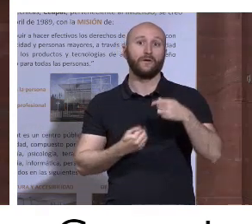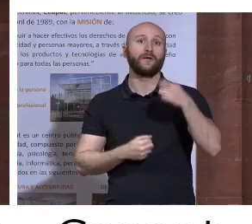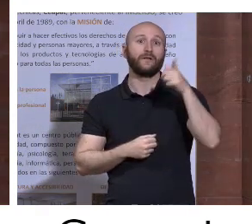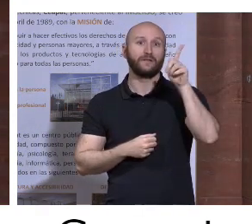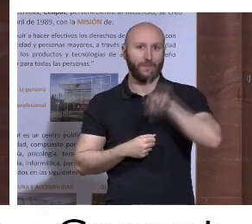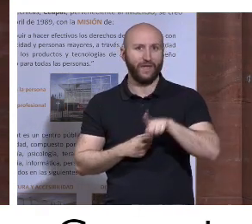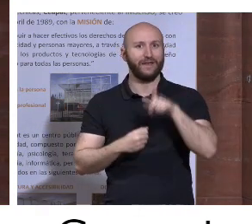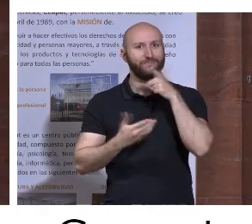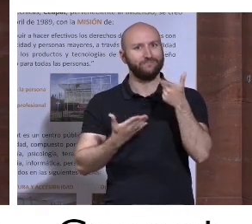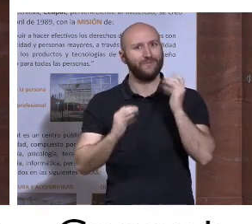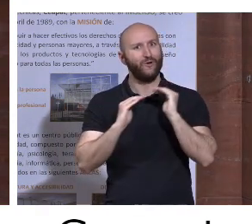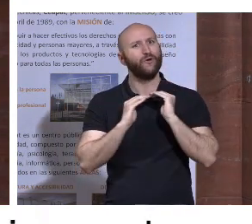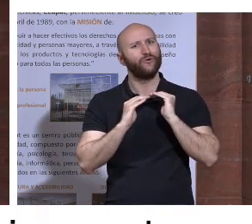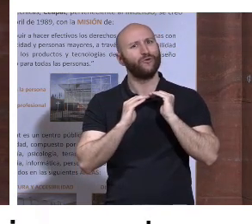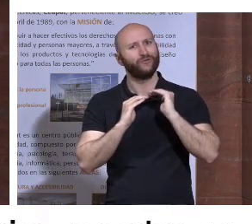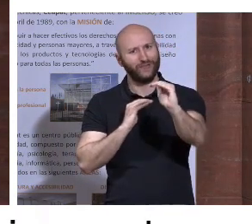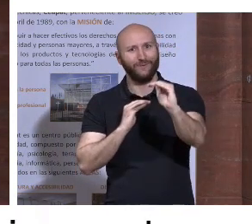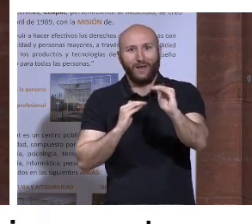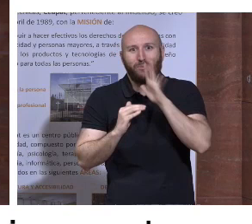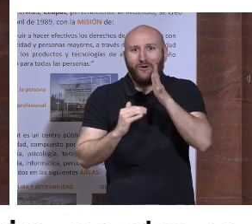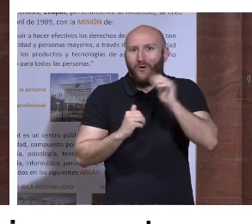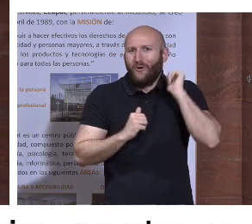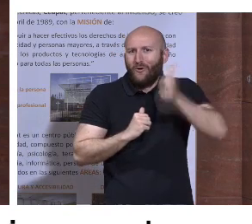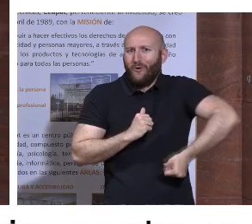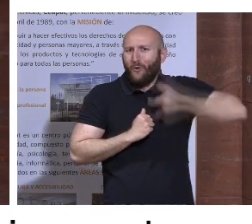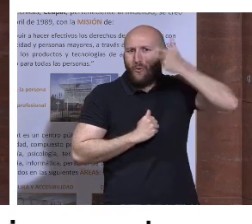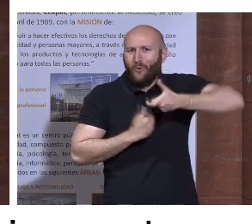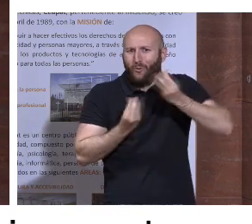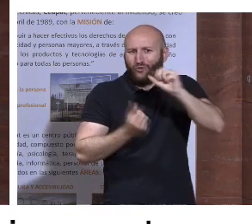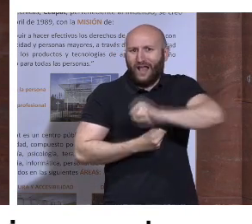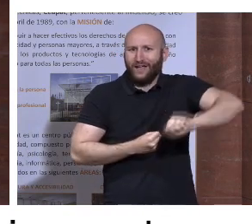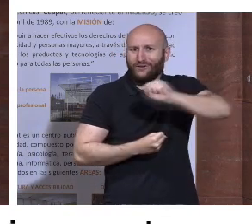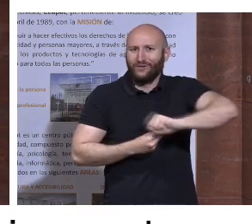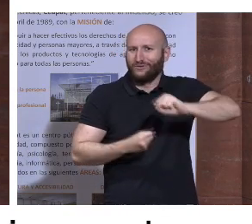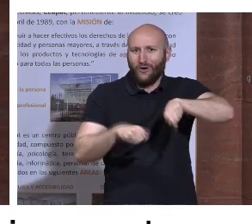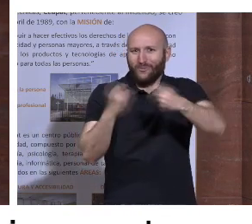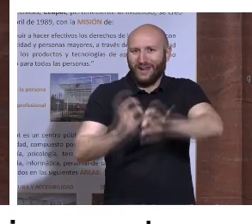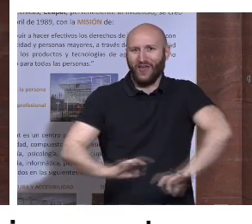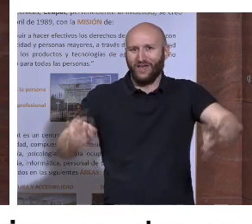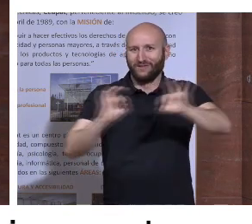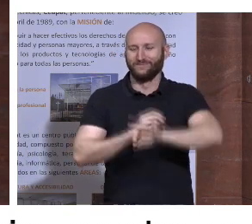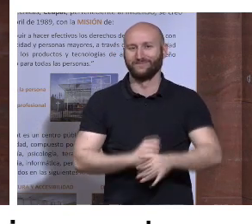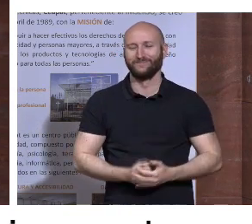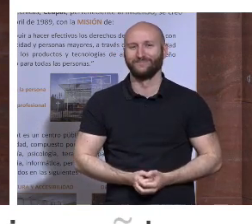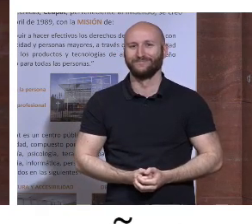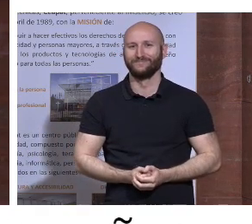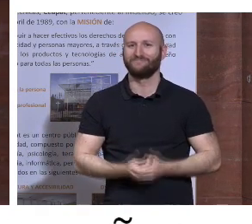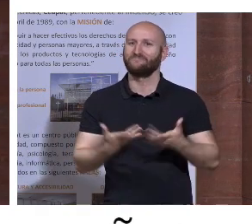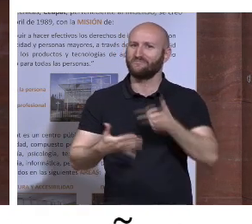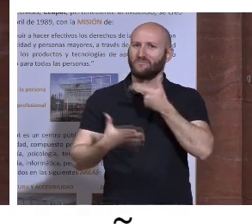y sostenible. Me dura años. Me dura años, sí, sí, sí. Es